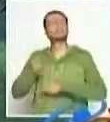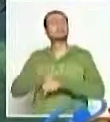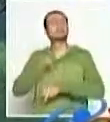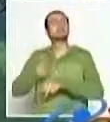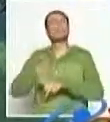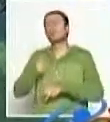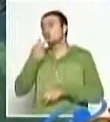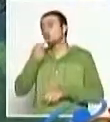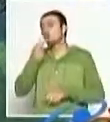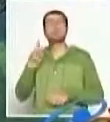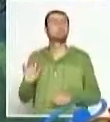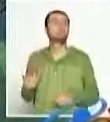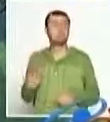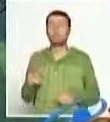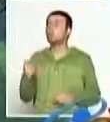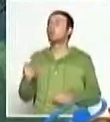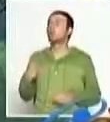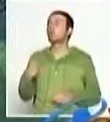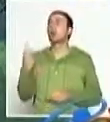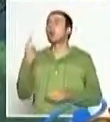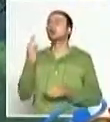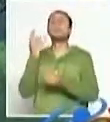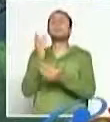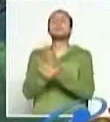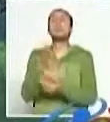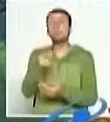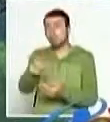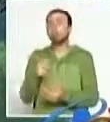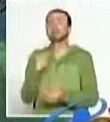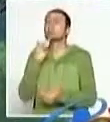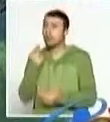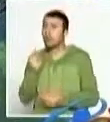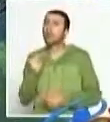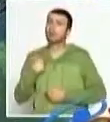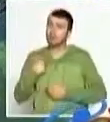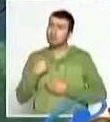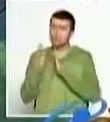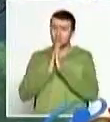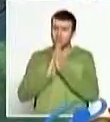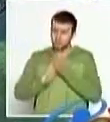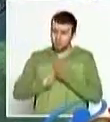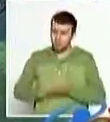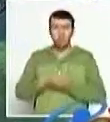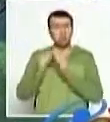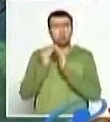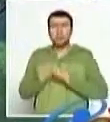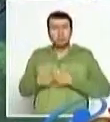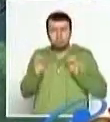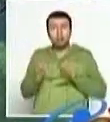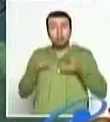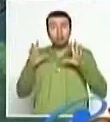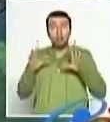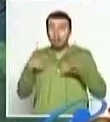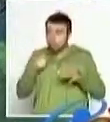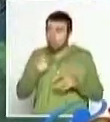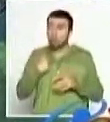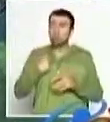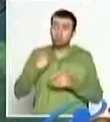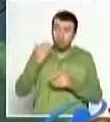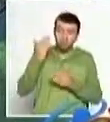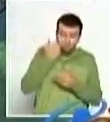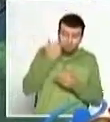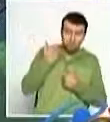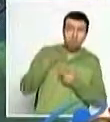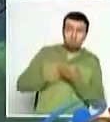a X consultorio y me dijeron que me curaban y que el tratamiento de mi enfermedad valía tanto y yo tenía que dar